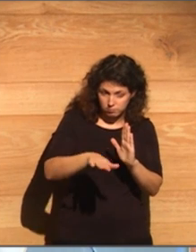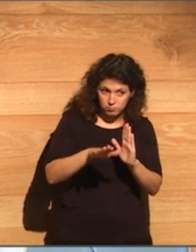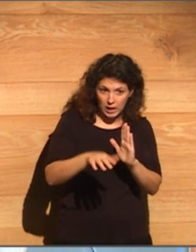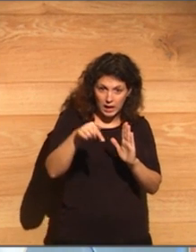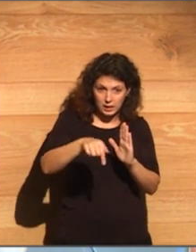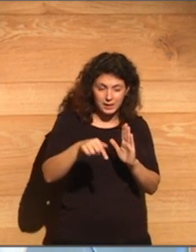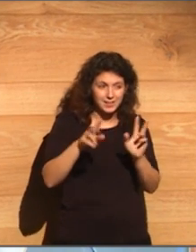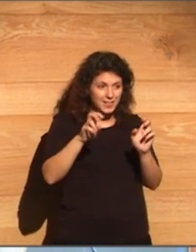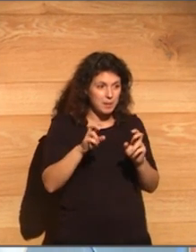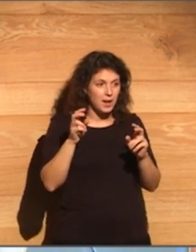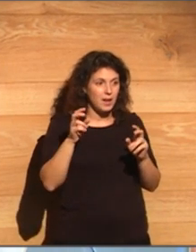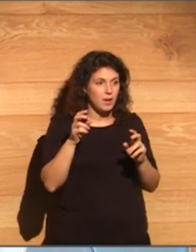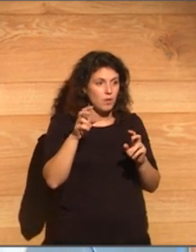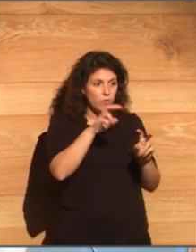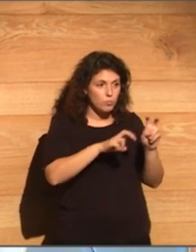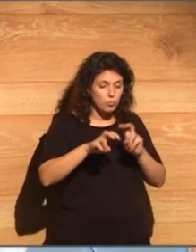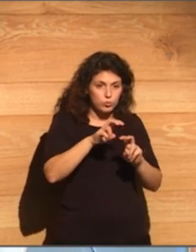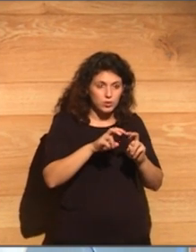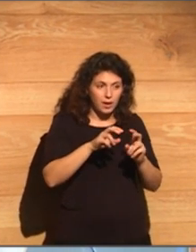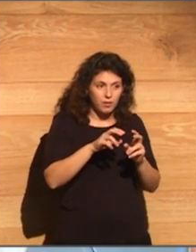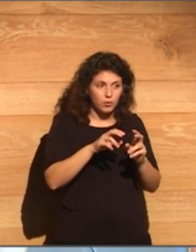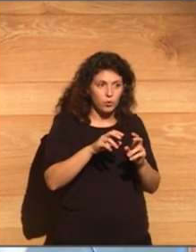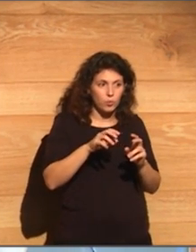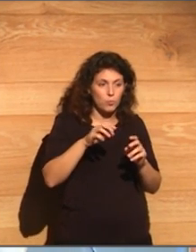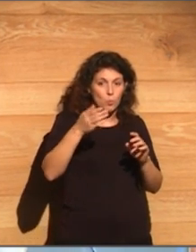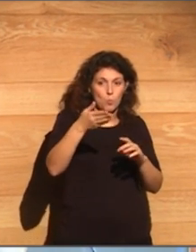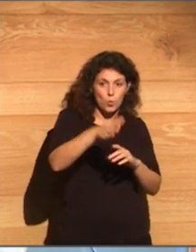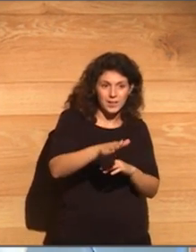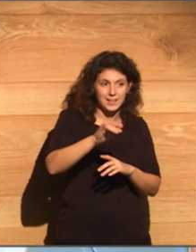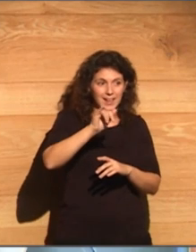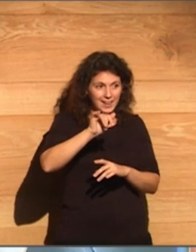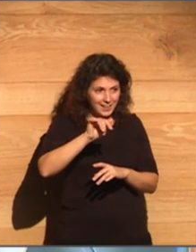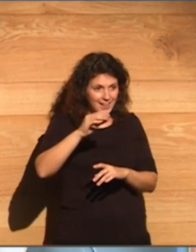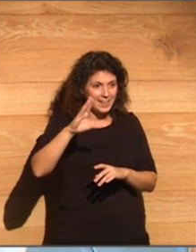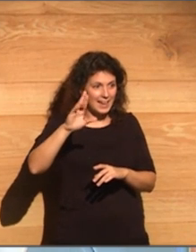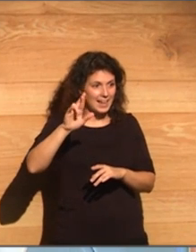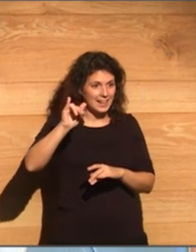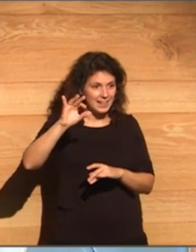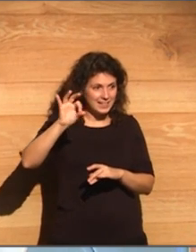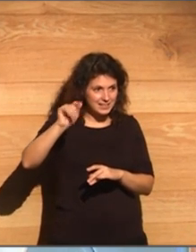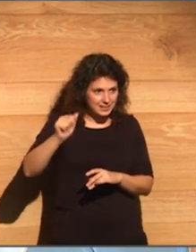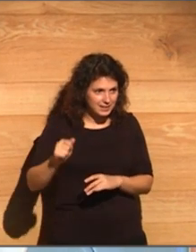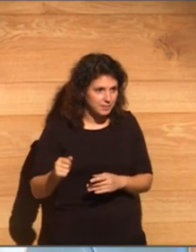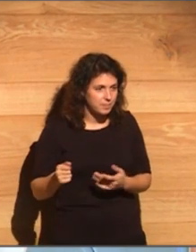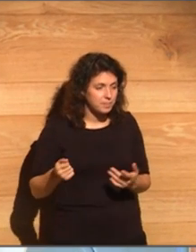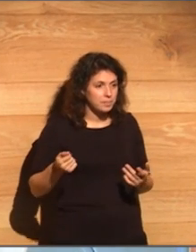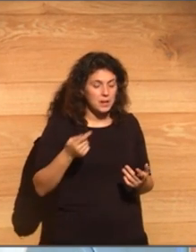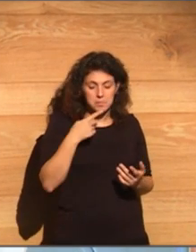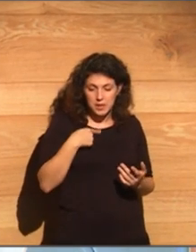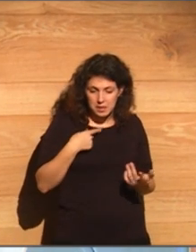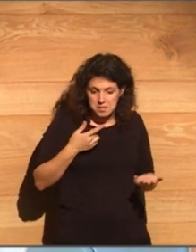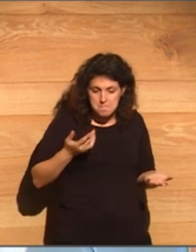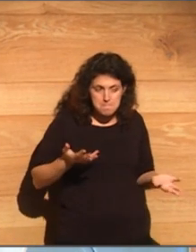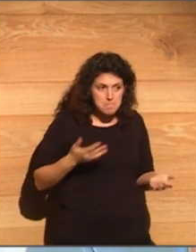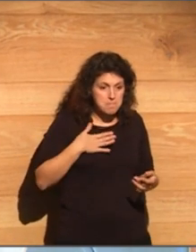localizando para la muerte de un ciclista. Fíjate lo que me dice, ¿eh? Muerte. Sí, vale. Escucha. No, me dice eso, muerte de ciclista. Dice,